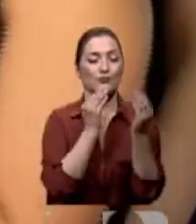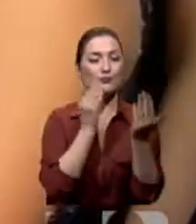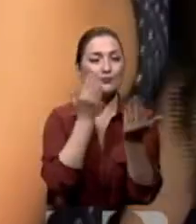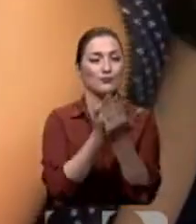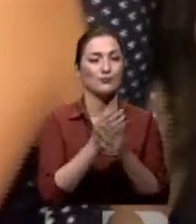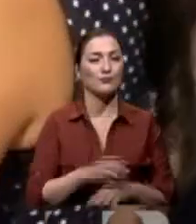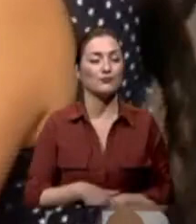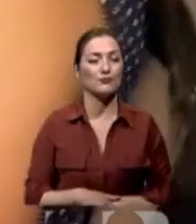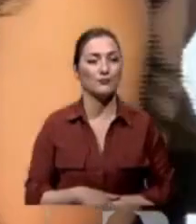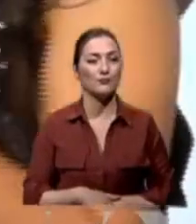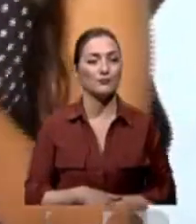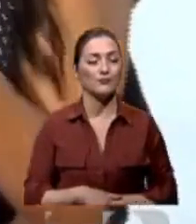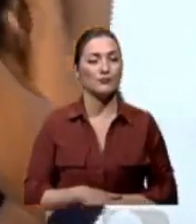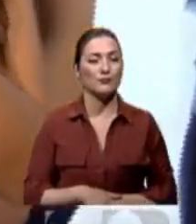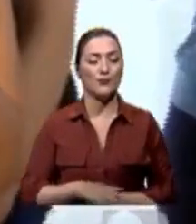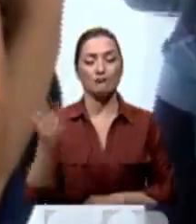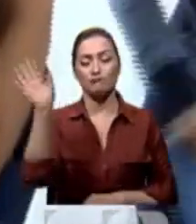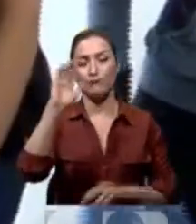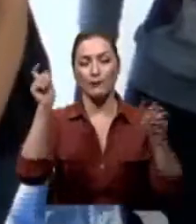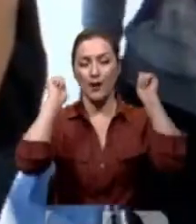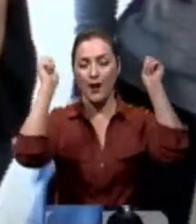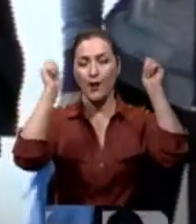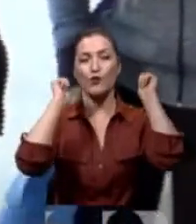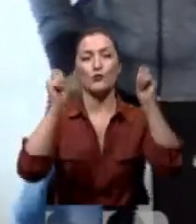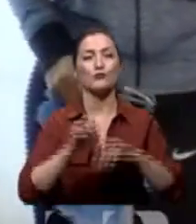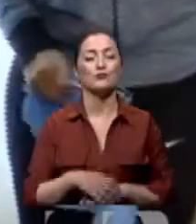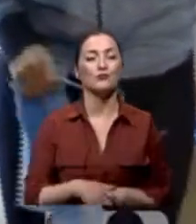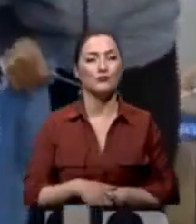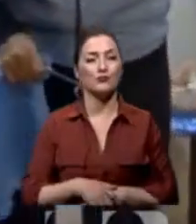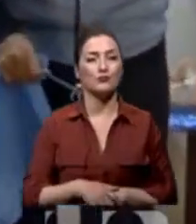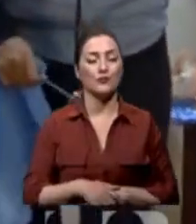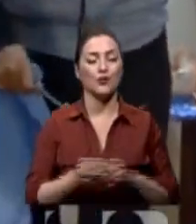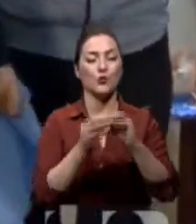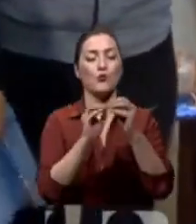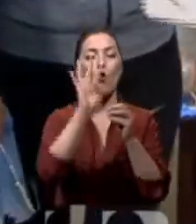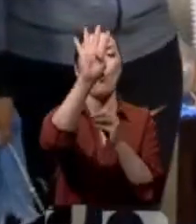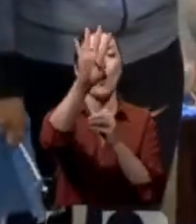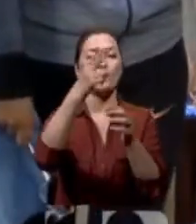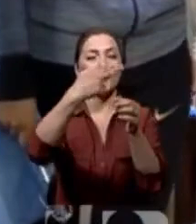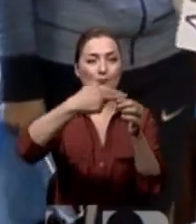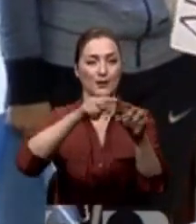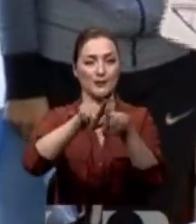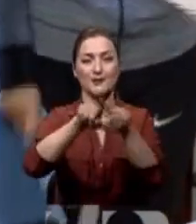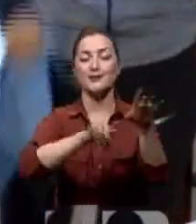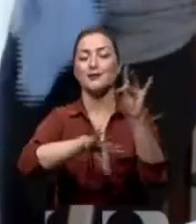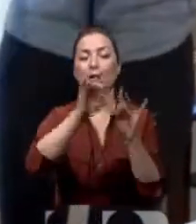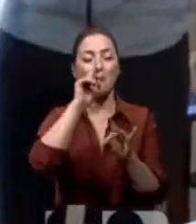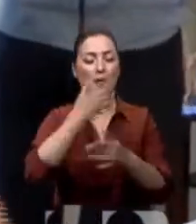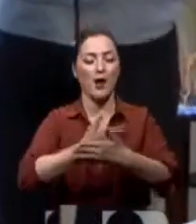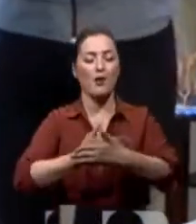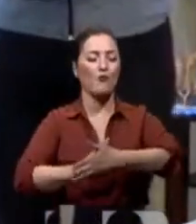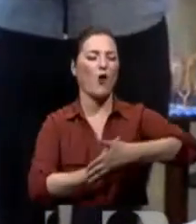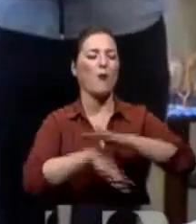han escuchado. Me despido entonces con las barras de Atavío y Manduca, nuestro cuarto participante de este concurso para elegir a la